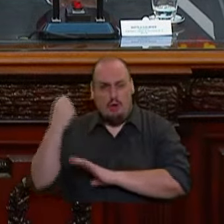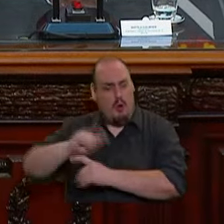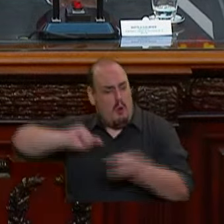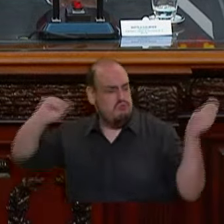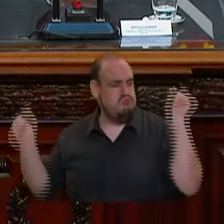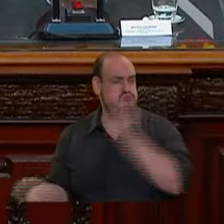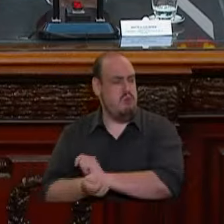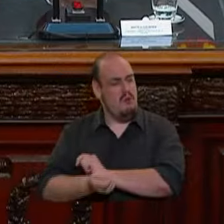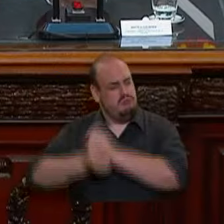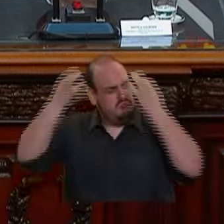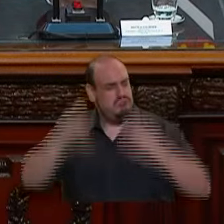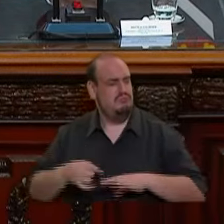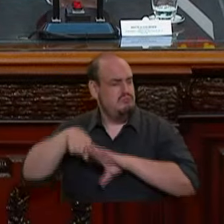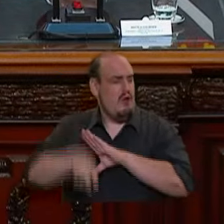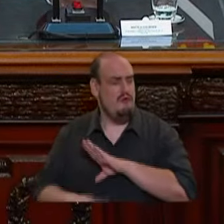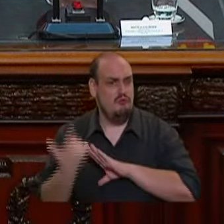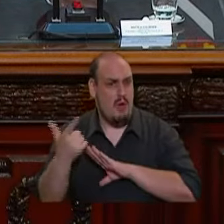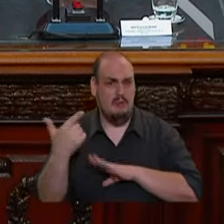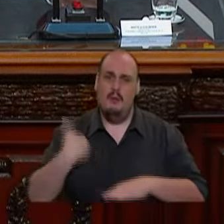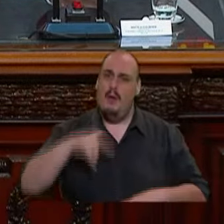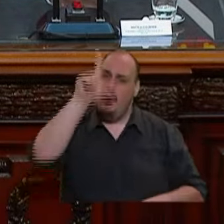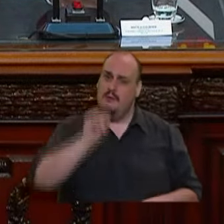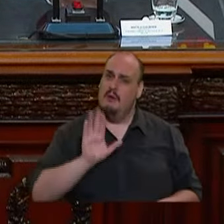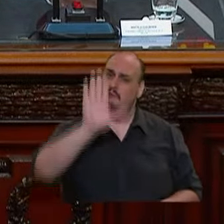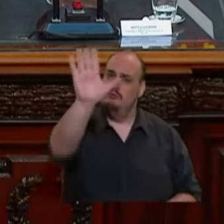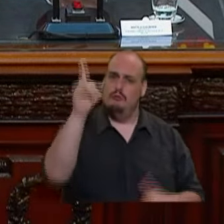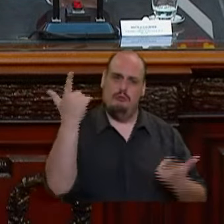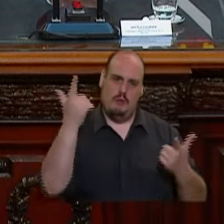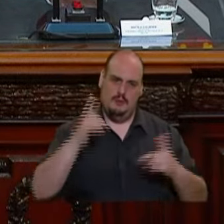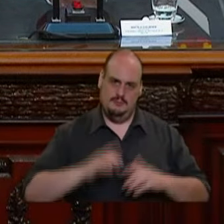la Argentina no tiene futuro.